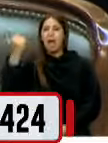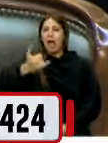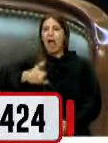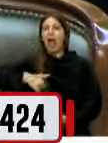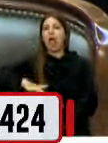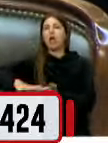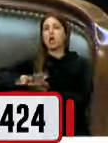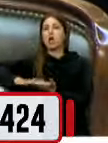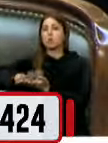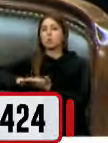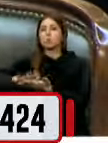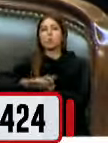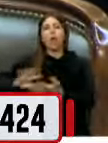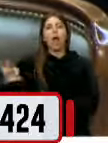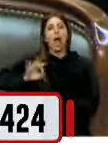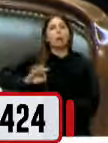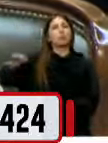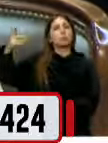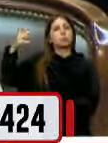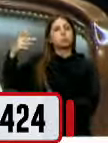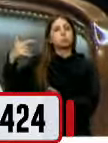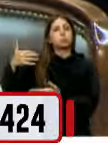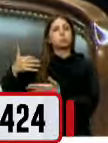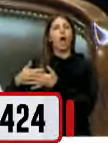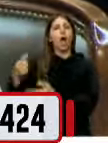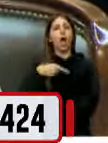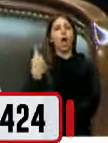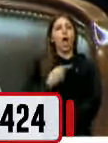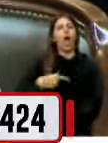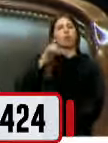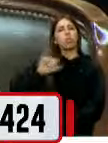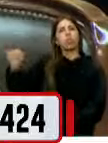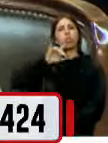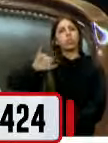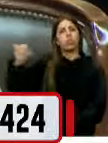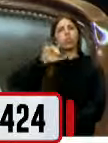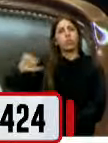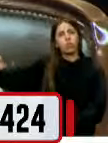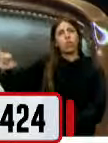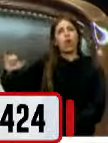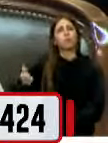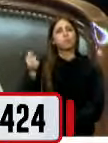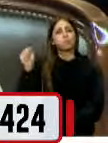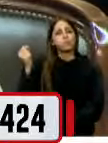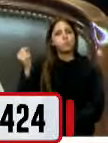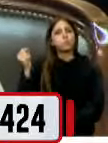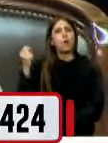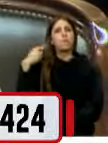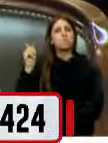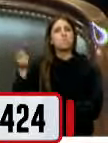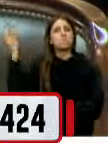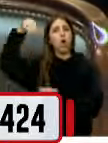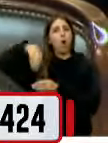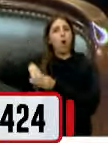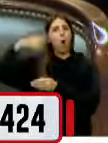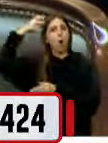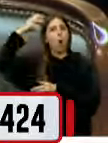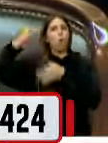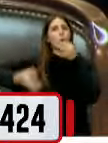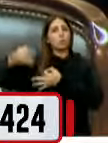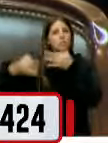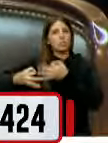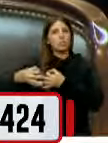votos, cómo nos engañan. Dejen de manipular a la juventud, toda esa juventud que salió, y